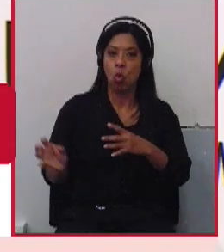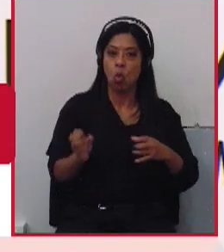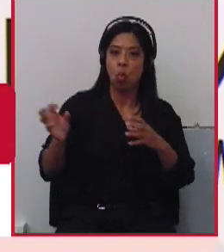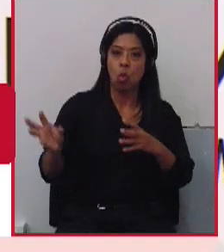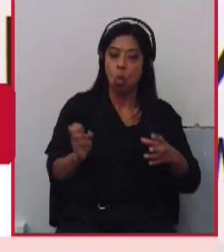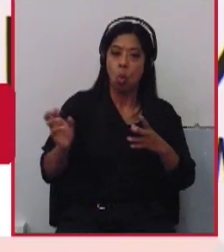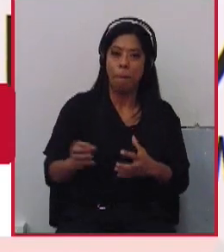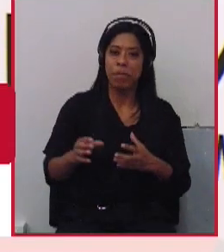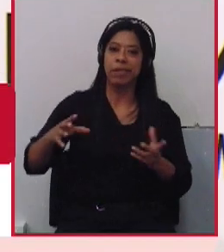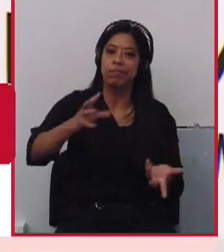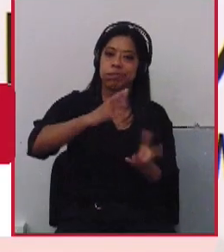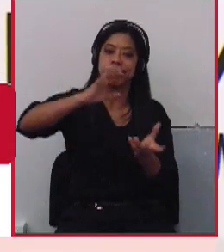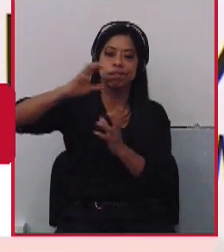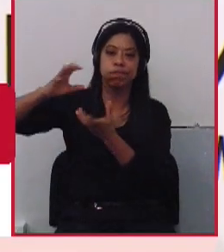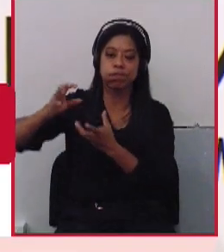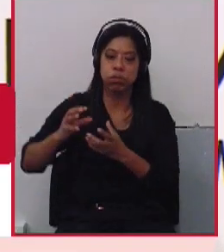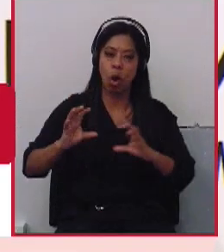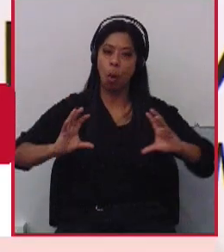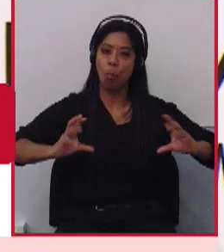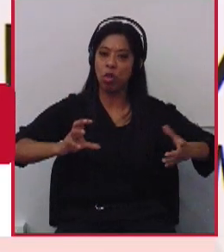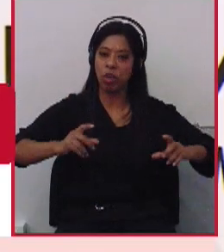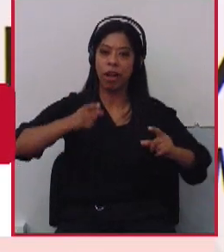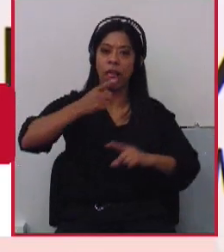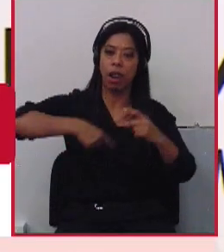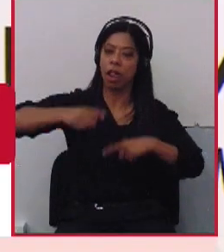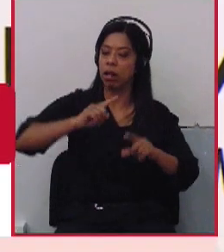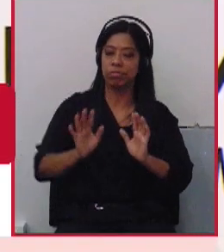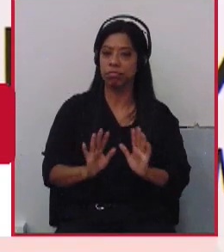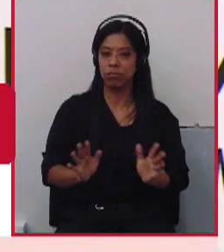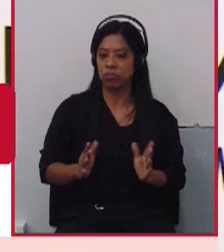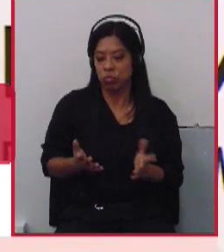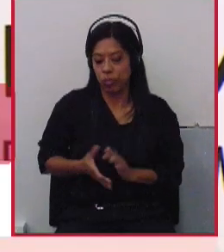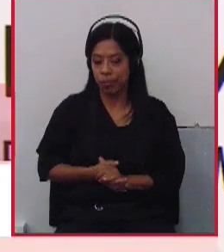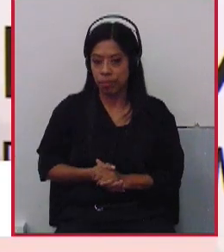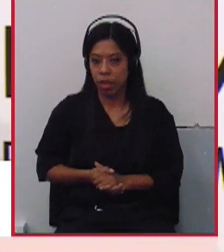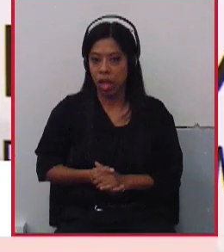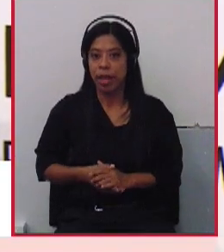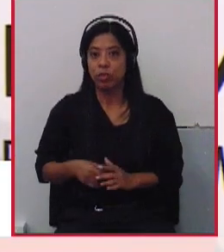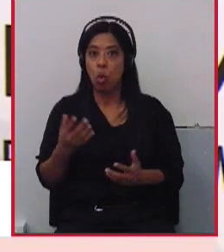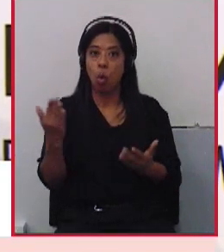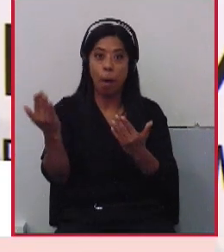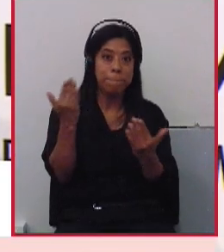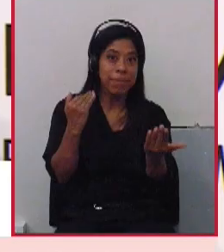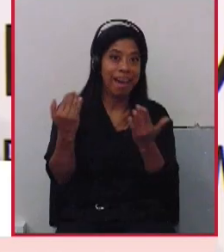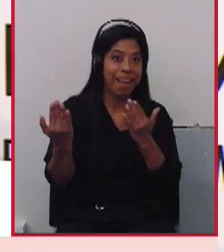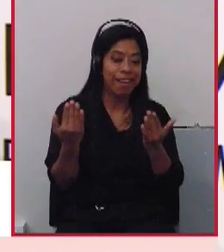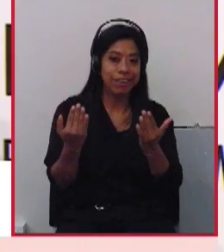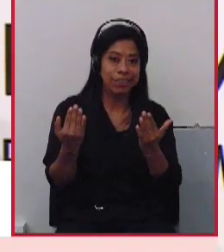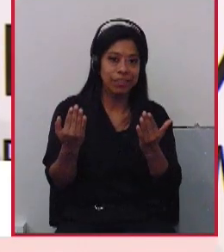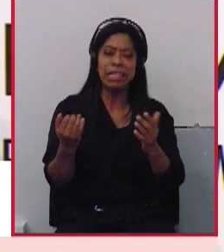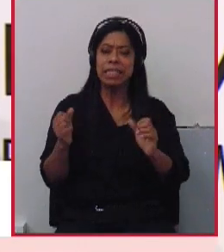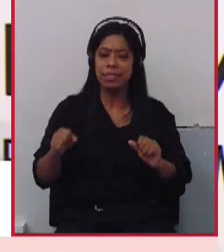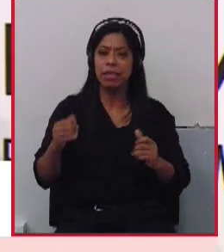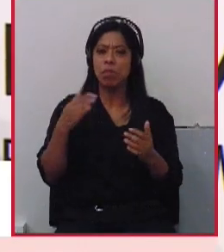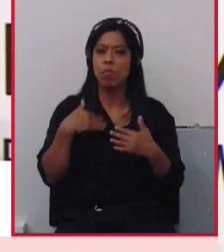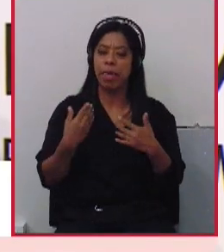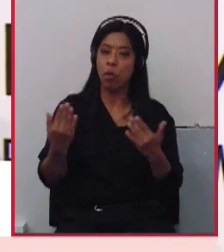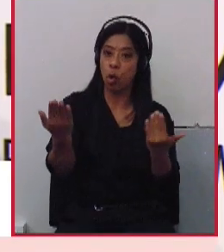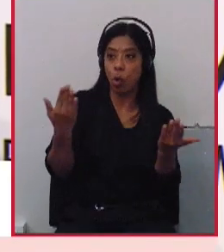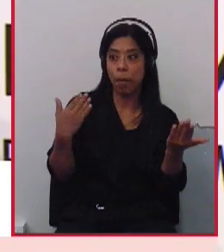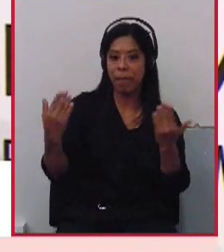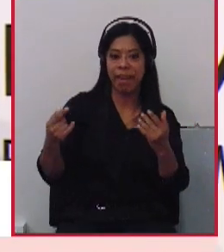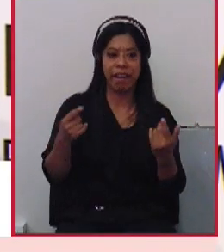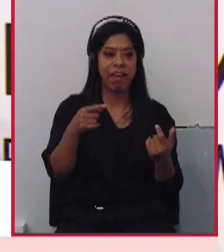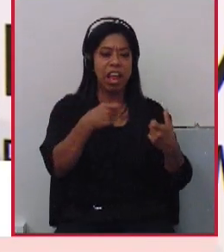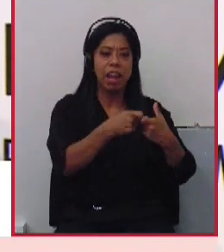en agitadores, motores, rotores. Habría que comparar, digamos, a ver cómo se... Sí, para poder ver